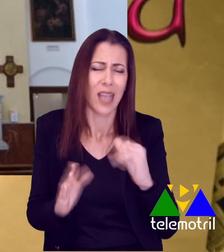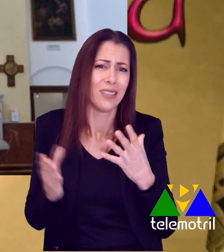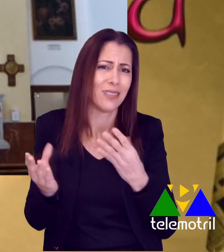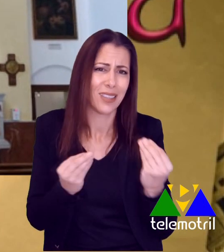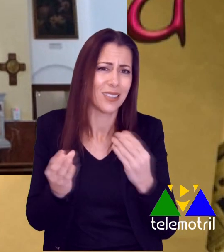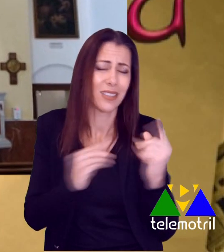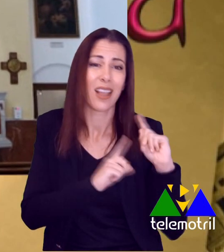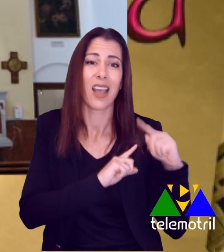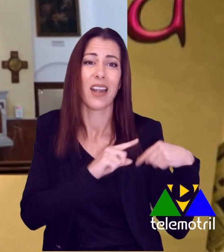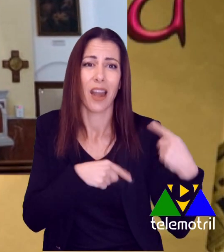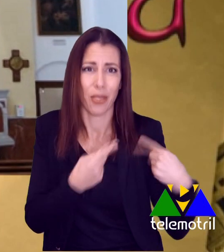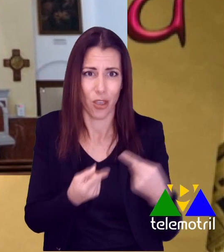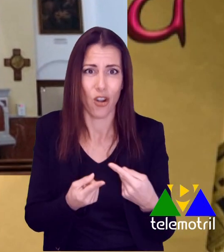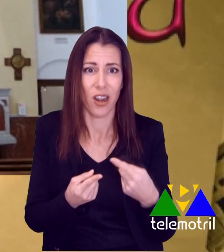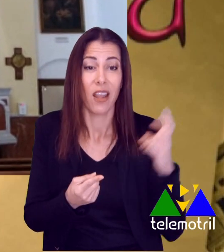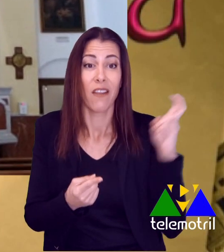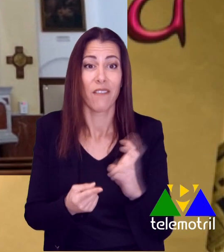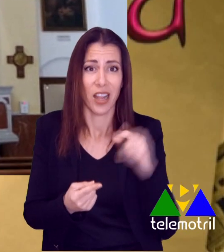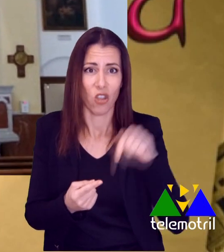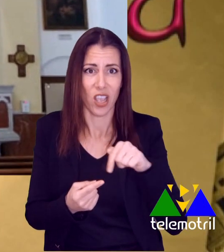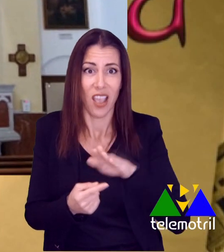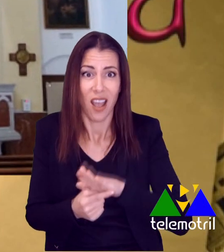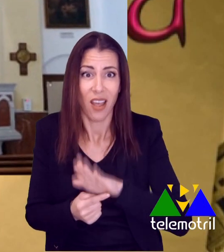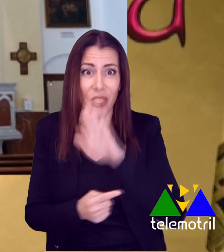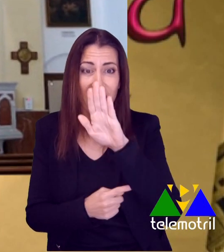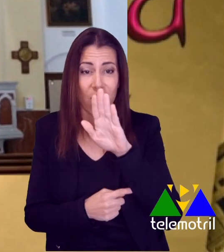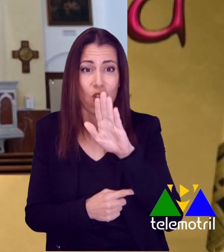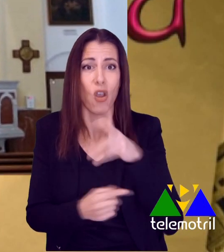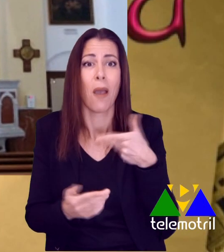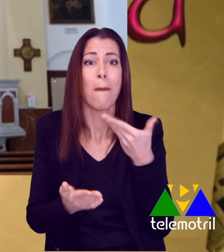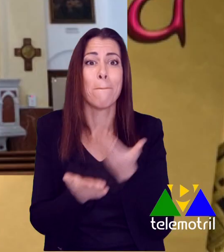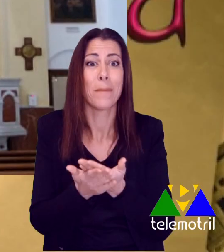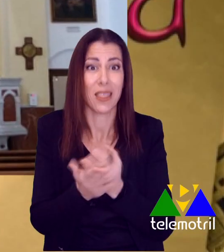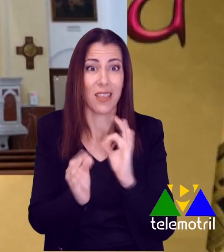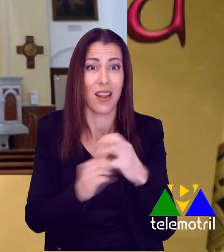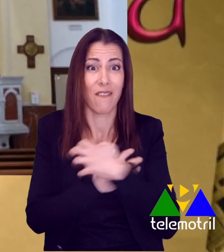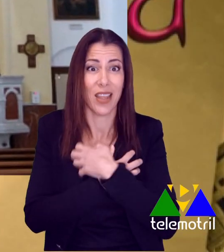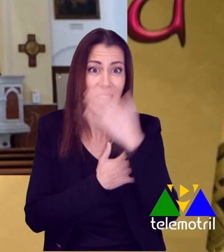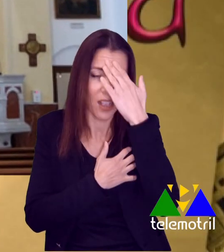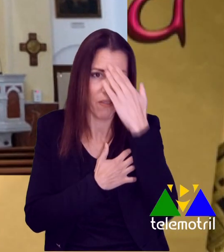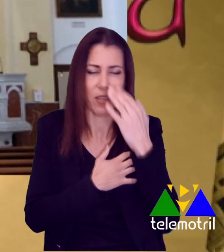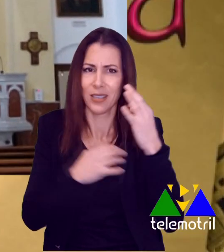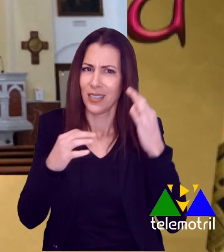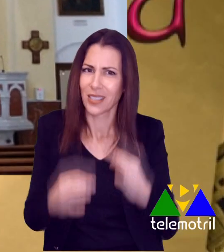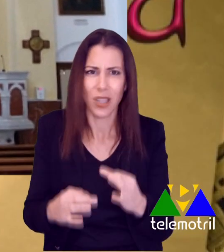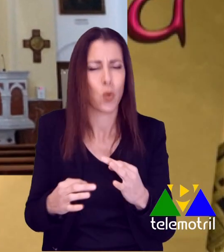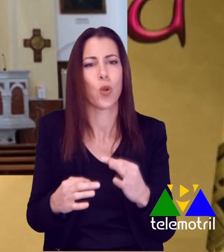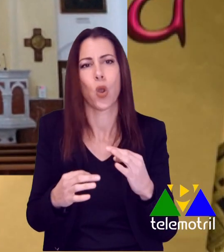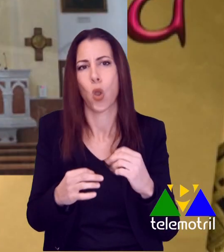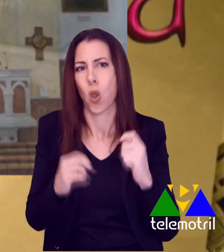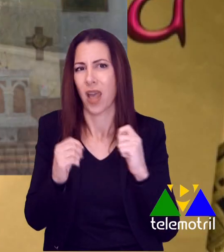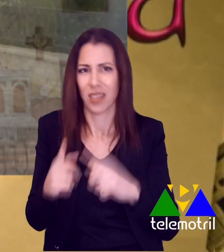tantas generaciones que han venido al cerro a pedirle a la Virgen de la Cabeza, algo habrán dejado, y siempre cosas